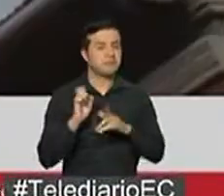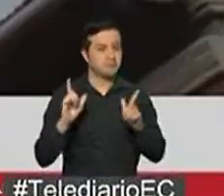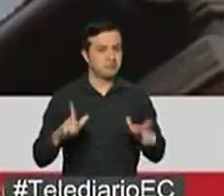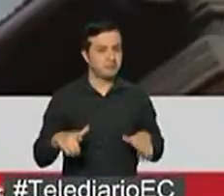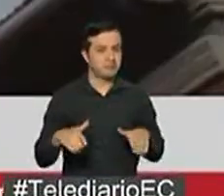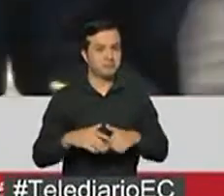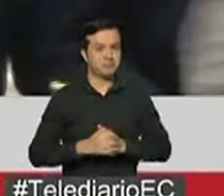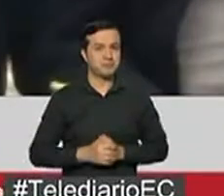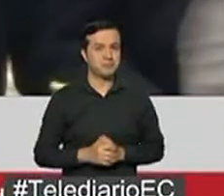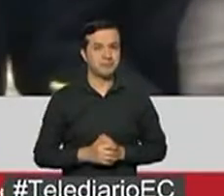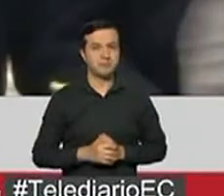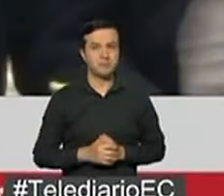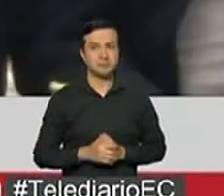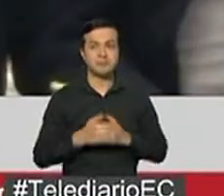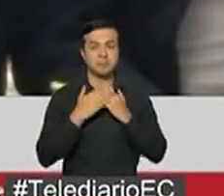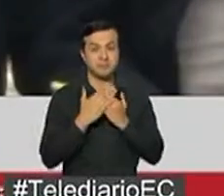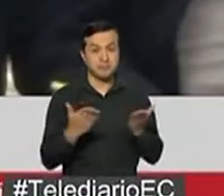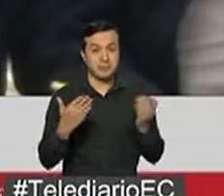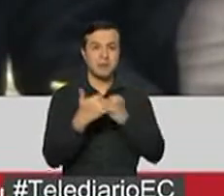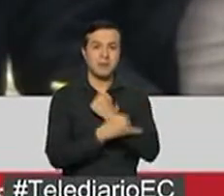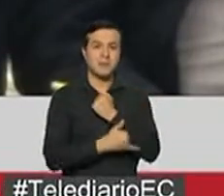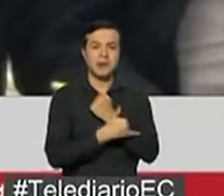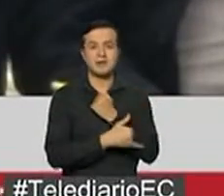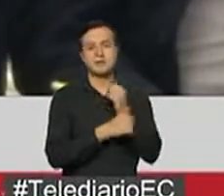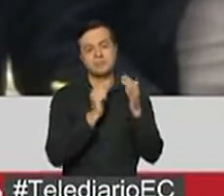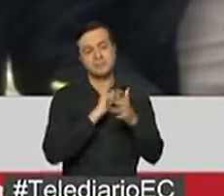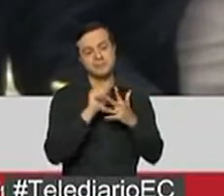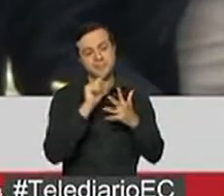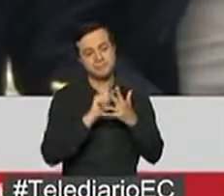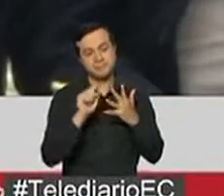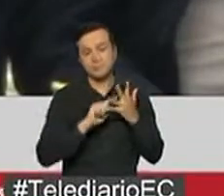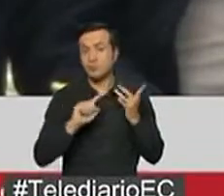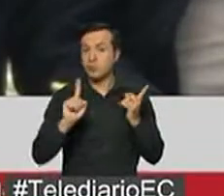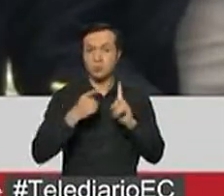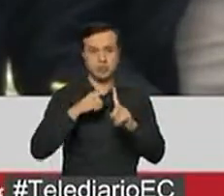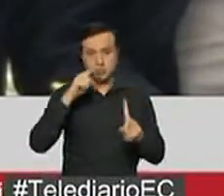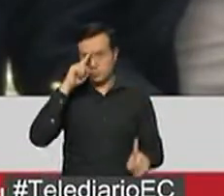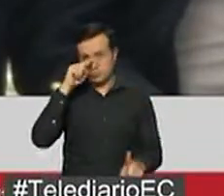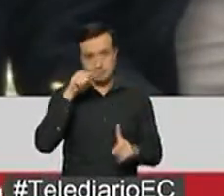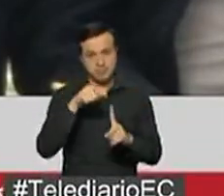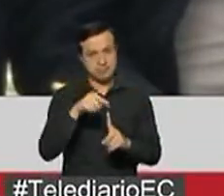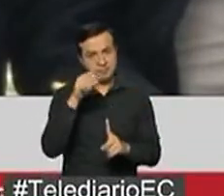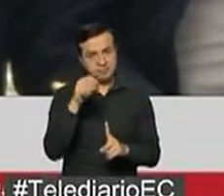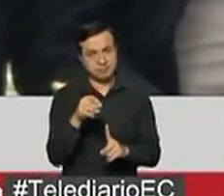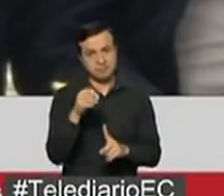moreno este es un país de diversidad su principal potencialidad